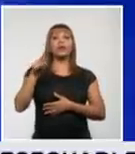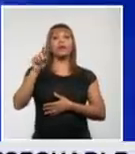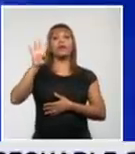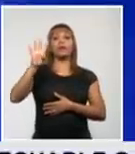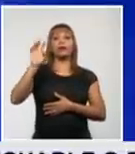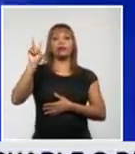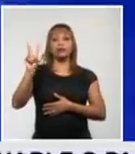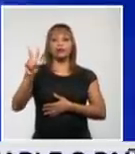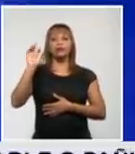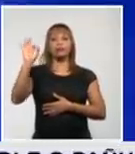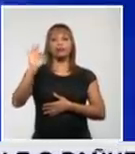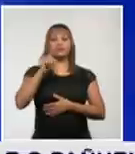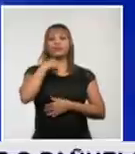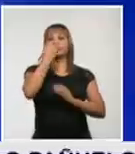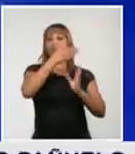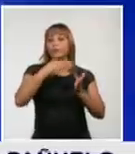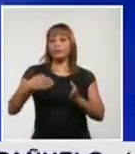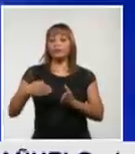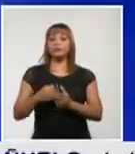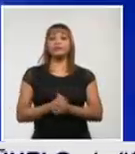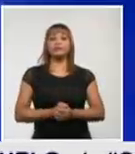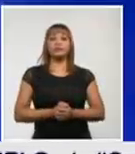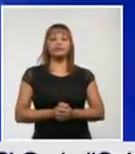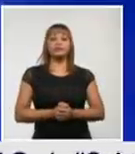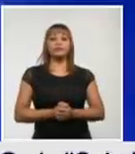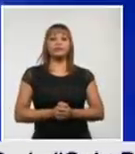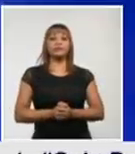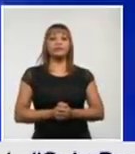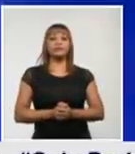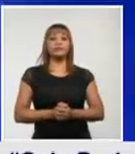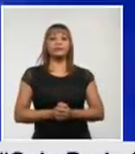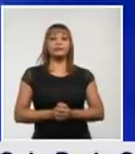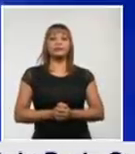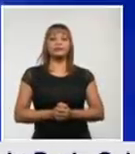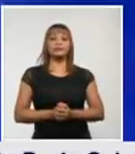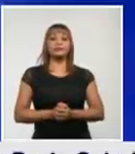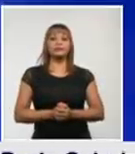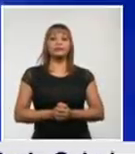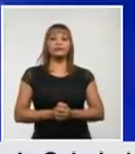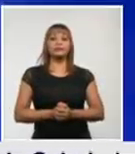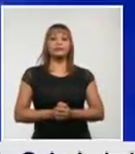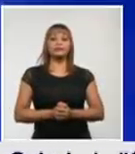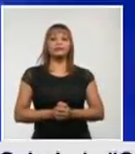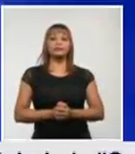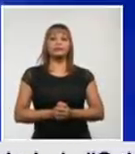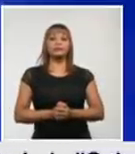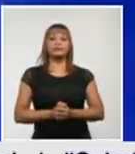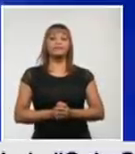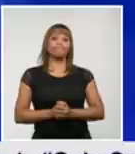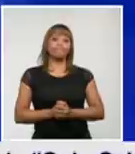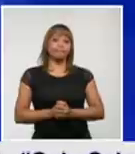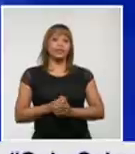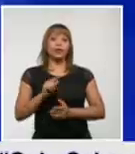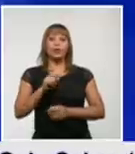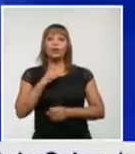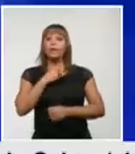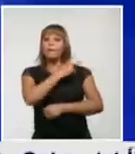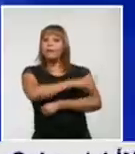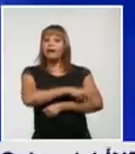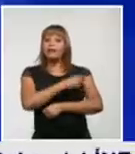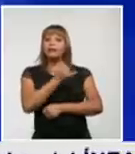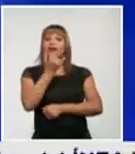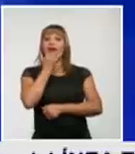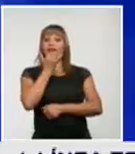letalidad, 10,42%, pues es uno de los países con mayor letalidad en el